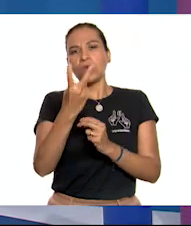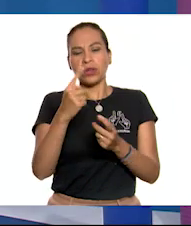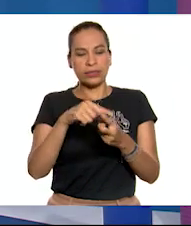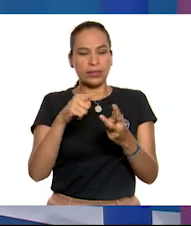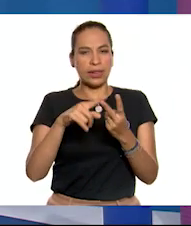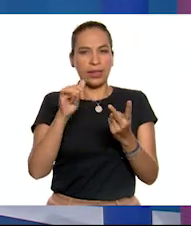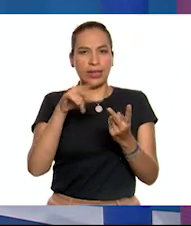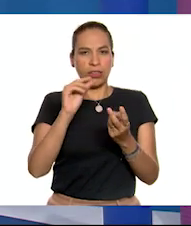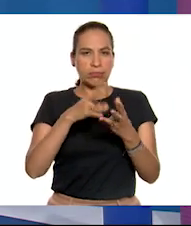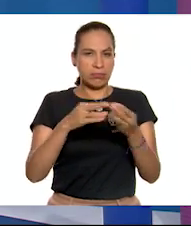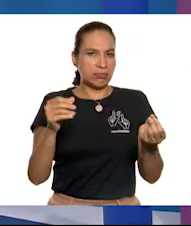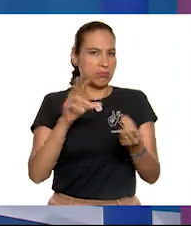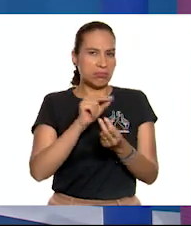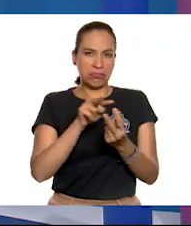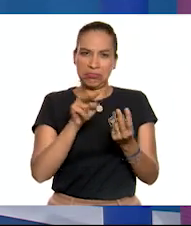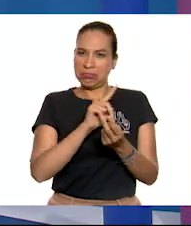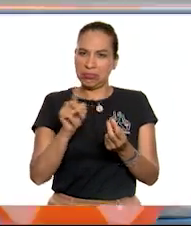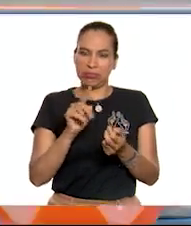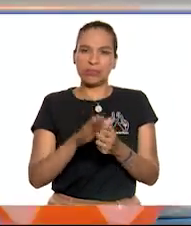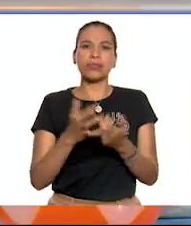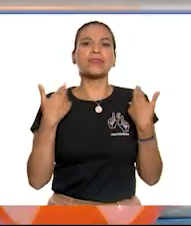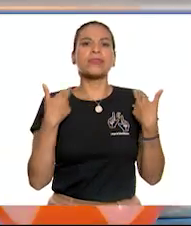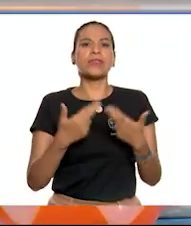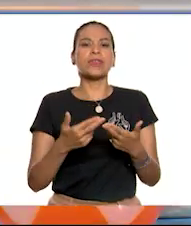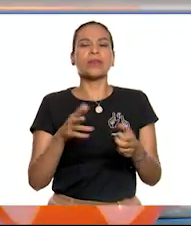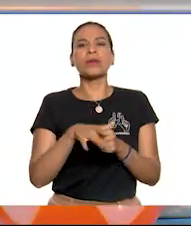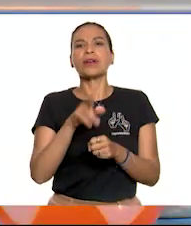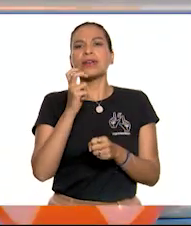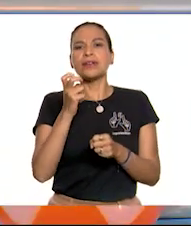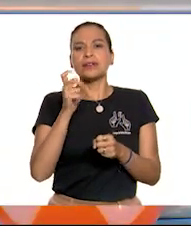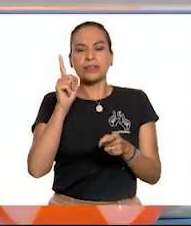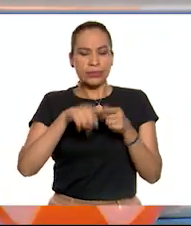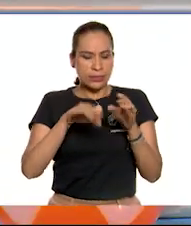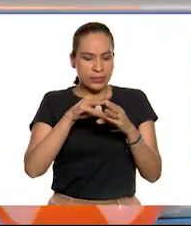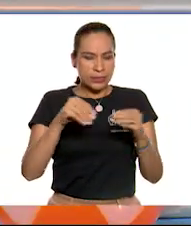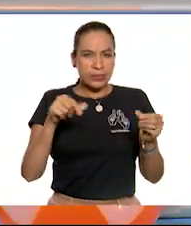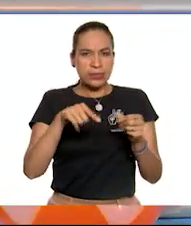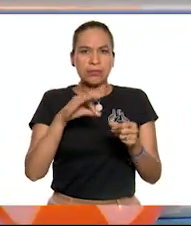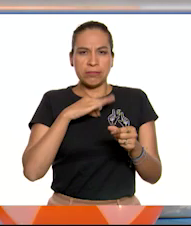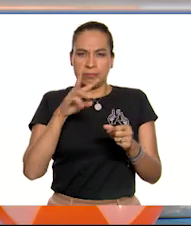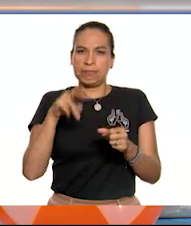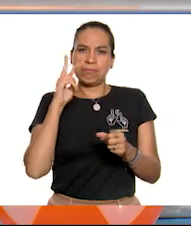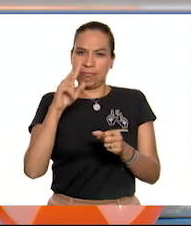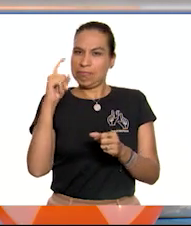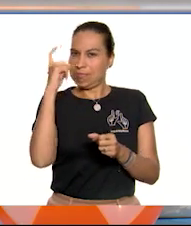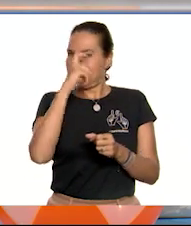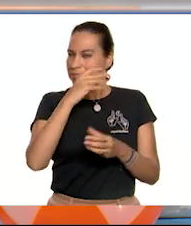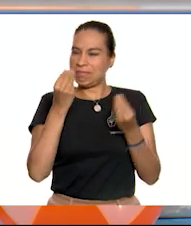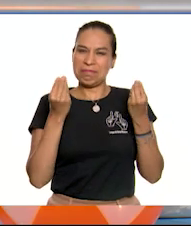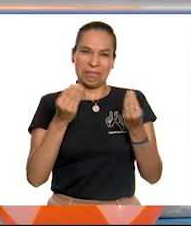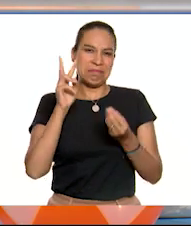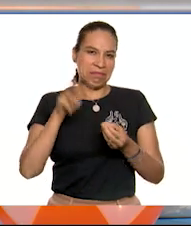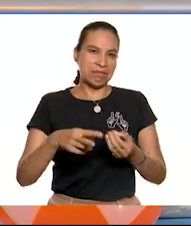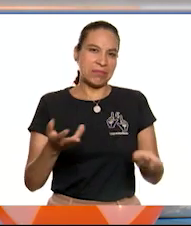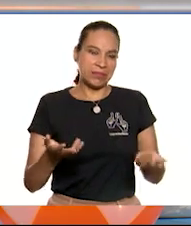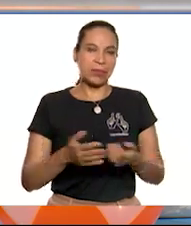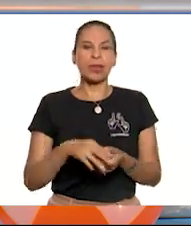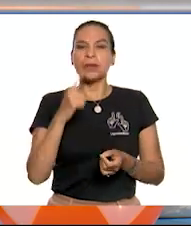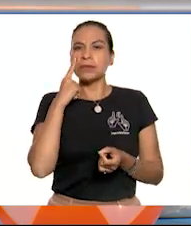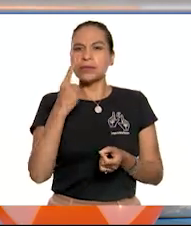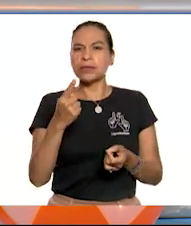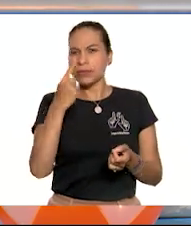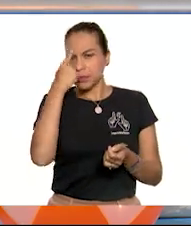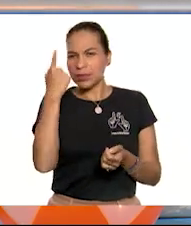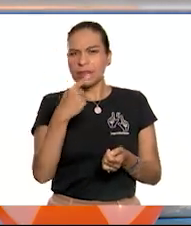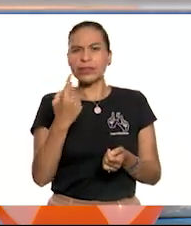que no se disuelven entre sí. Maestra, pero eso de separar mezclas suena dificilísimo. A ver,